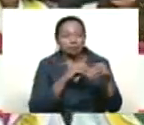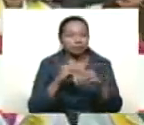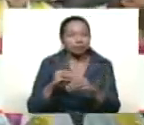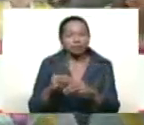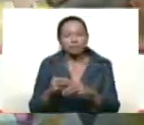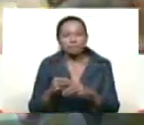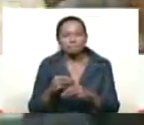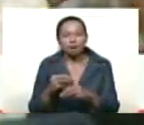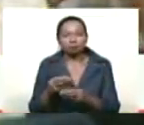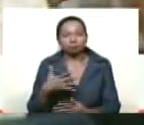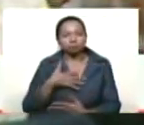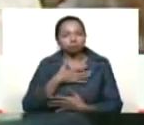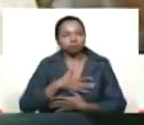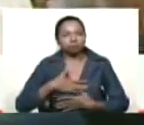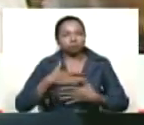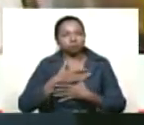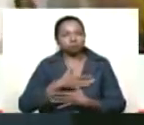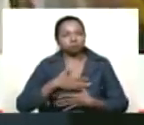que multiplica la satisfacción